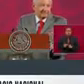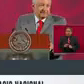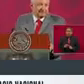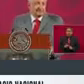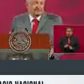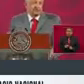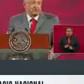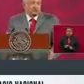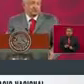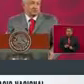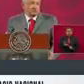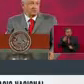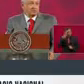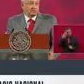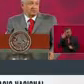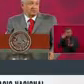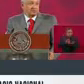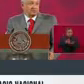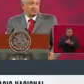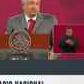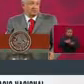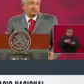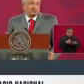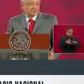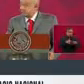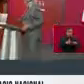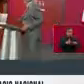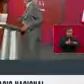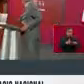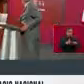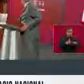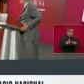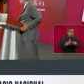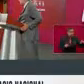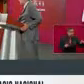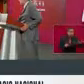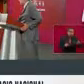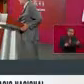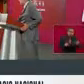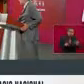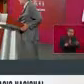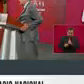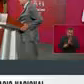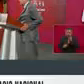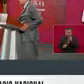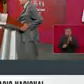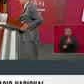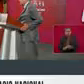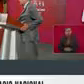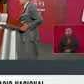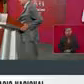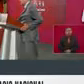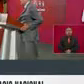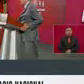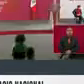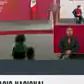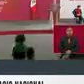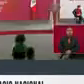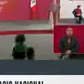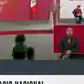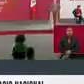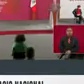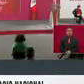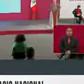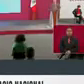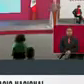estos años, pues cosas que muy difícilmente se mueven, porque tendríamos que hacer cosas muy importantes para que se movieran.